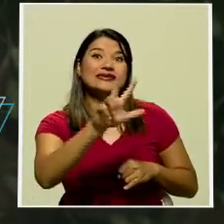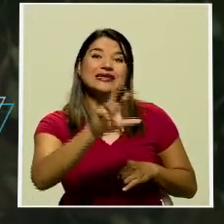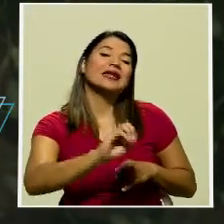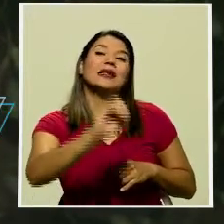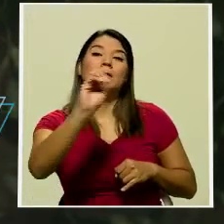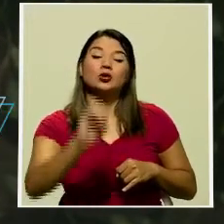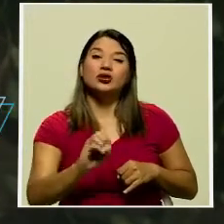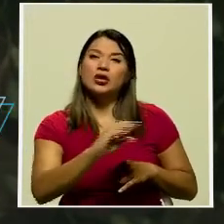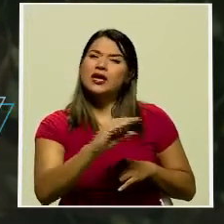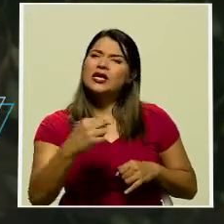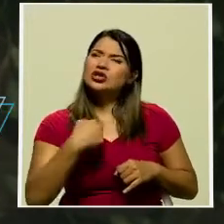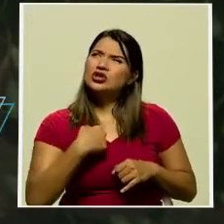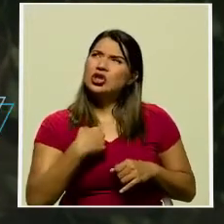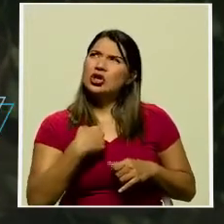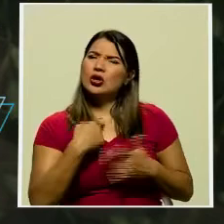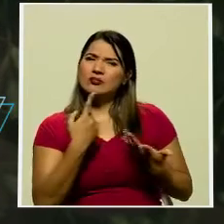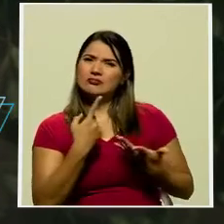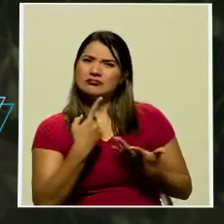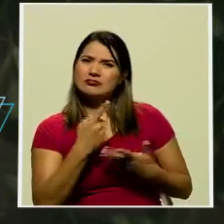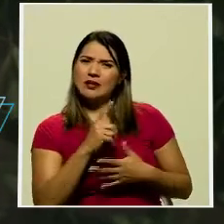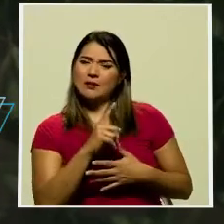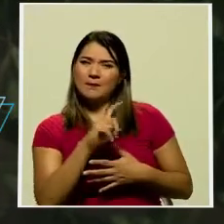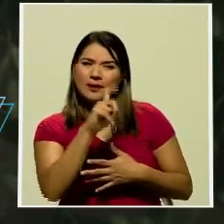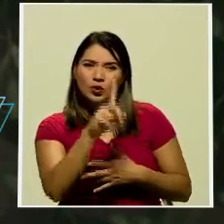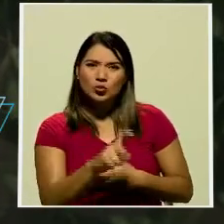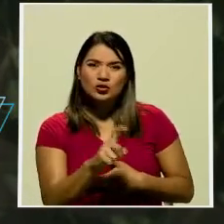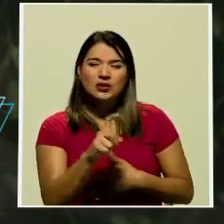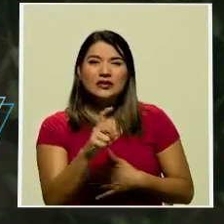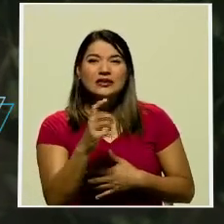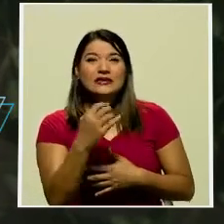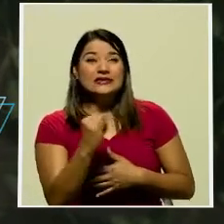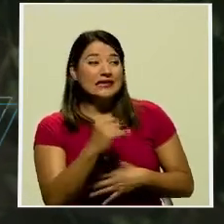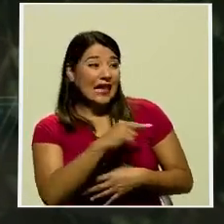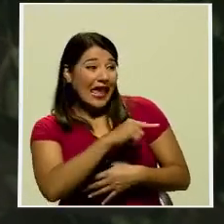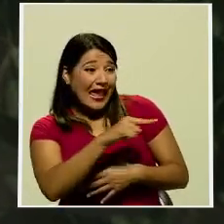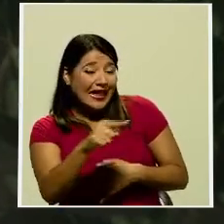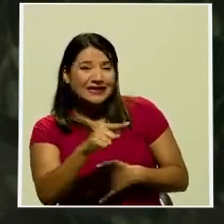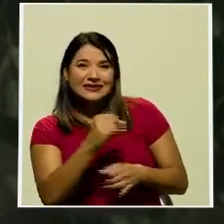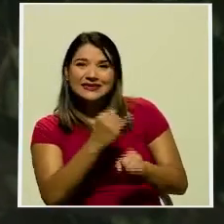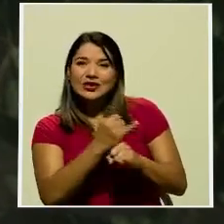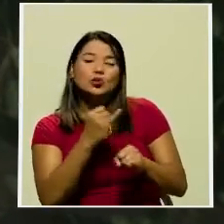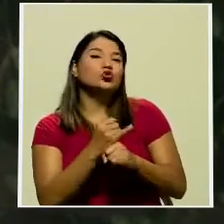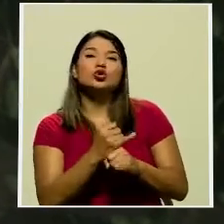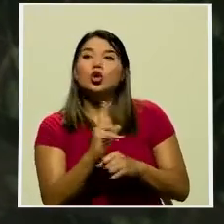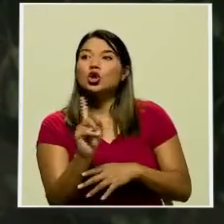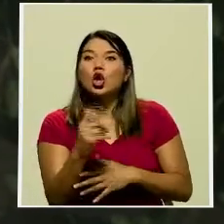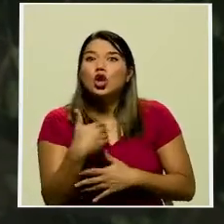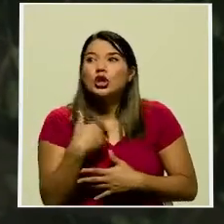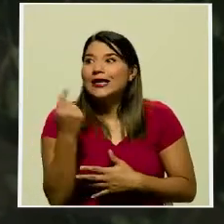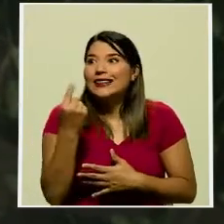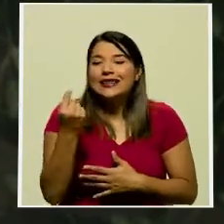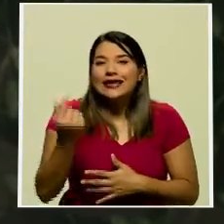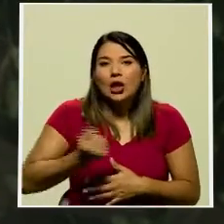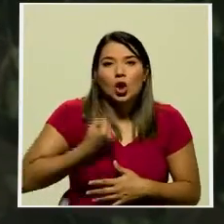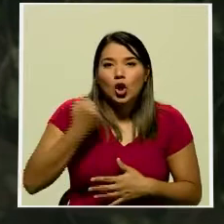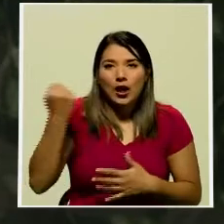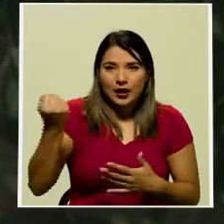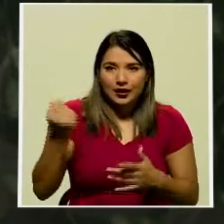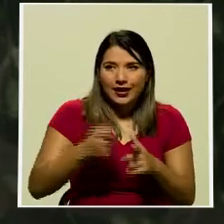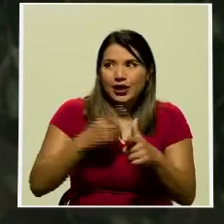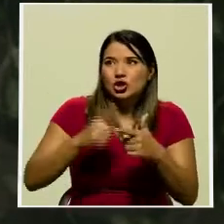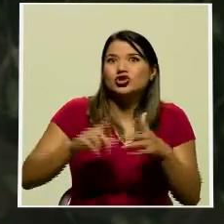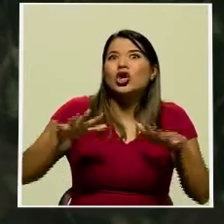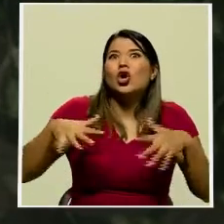y uno preguntaría, bueno, si ellas mismas, cuando uno hace los estudios, si ellas no están teniendo esa ganancia además, porque todo está estable, ¿de dónde va a salir ese 30% de